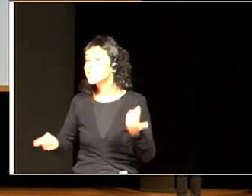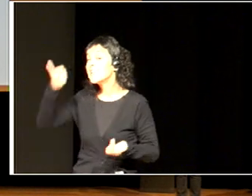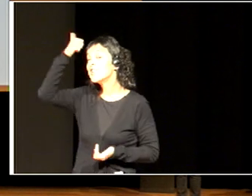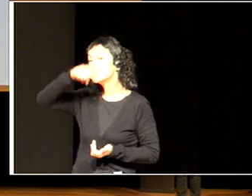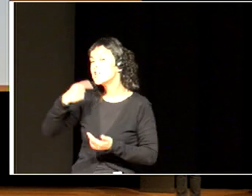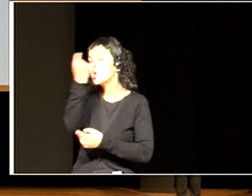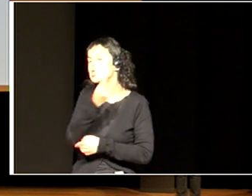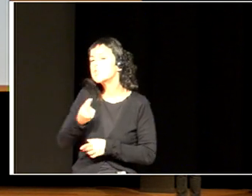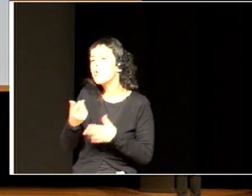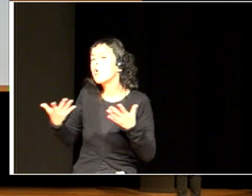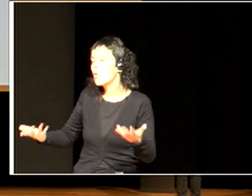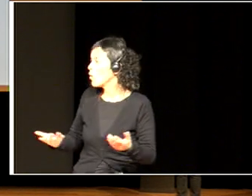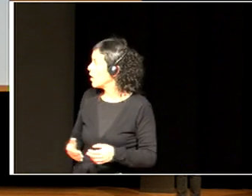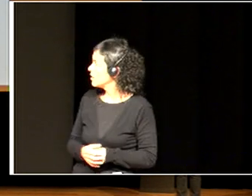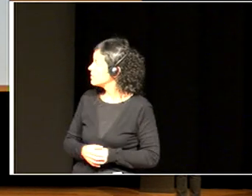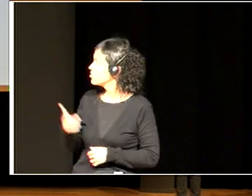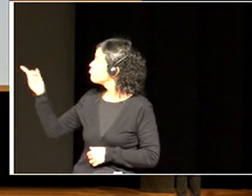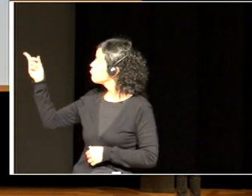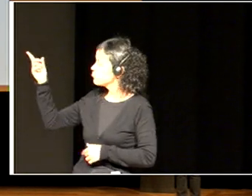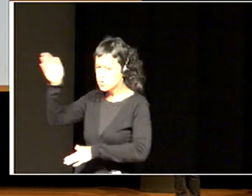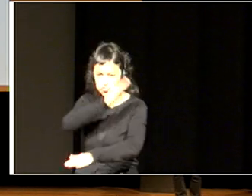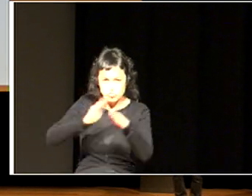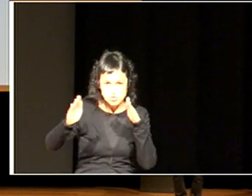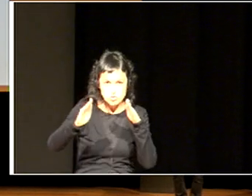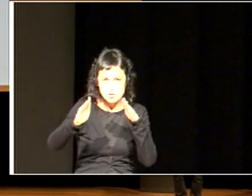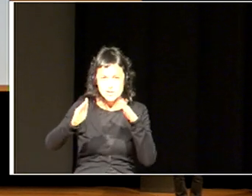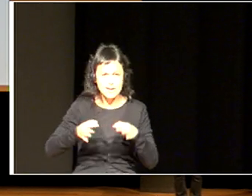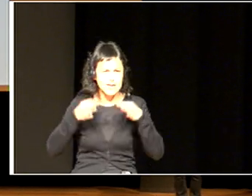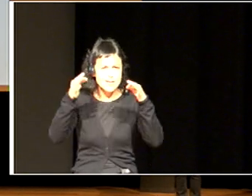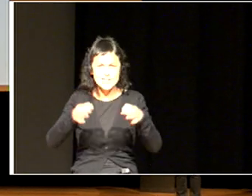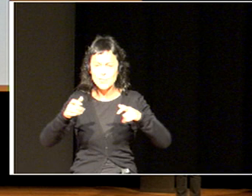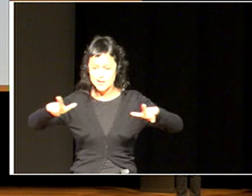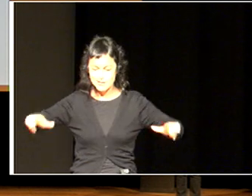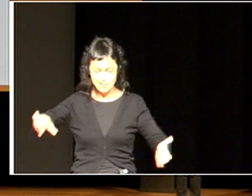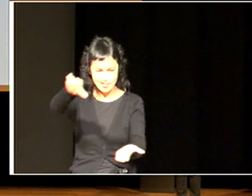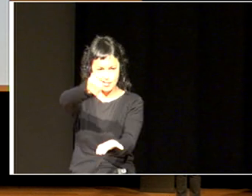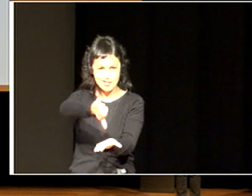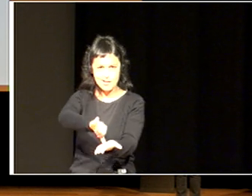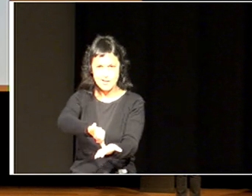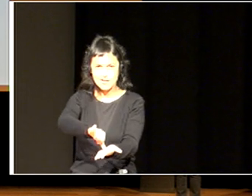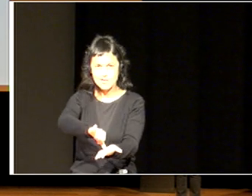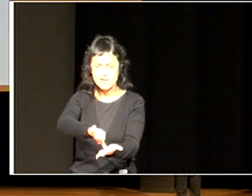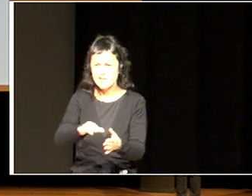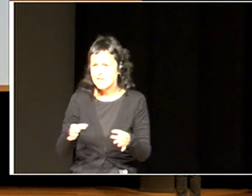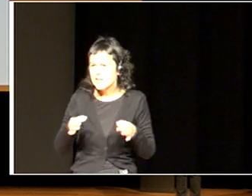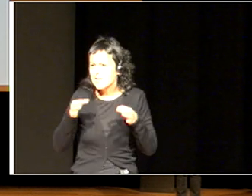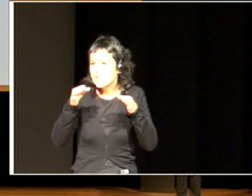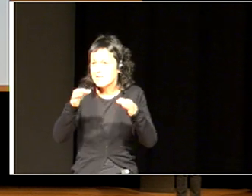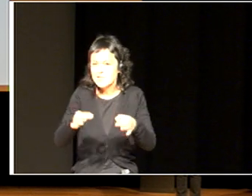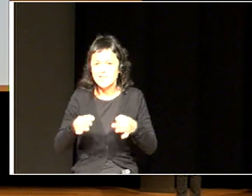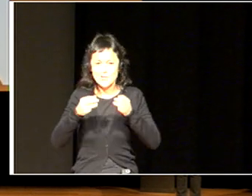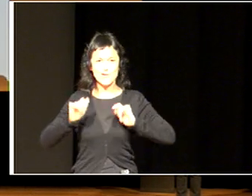dibujo de los chicos sería el karateca siempre en el centro de la pista siempre bajo bajo los focos del